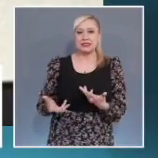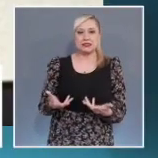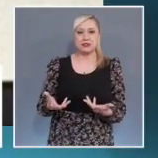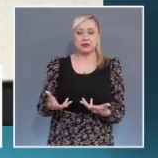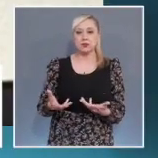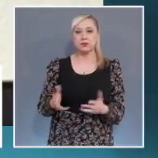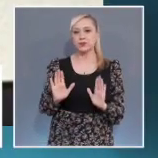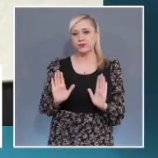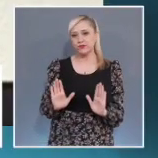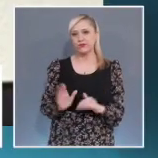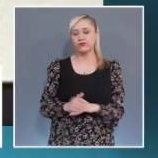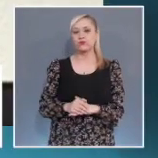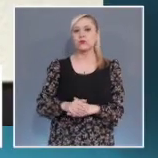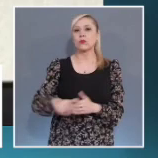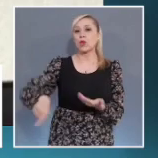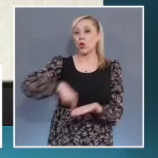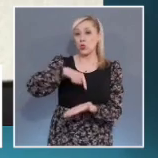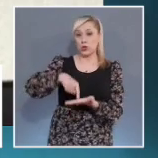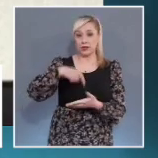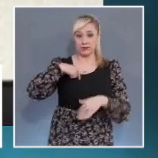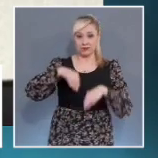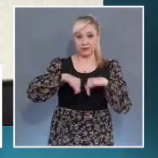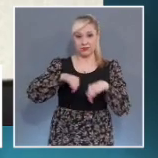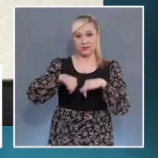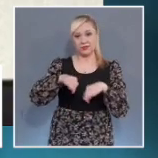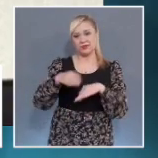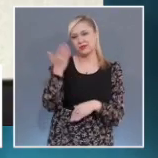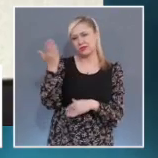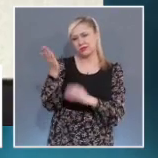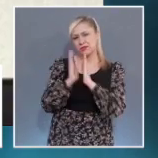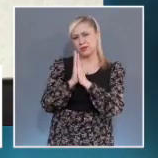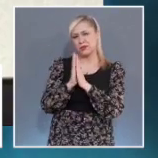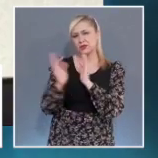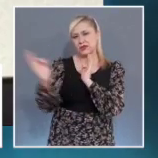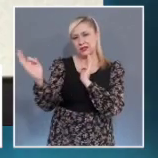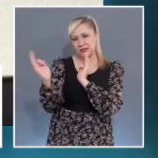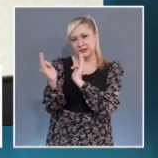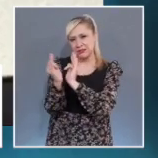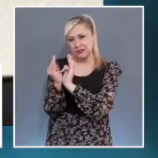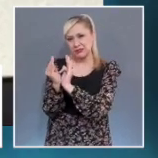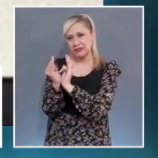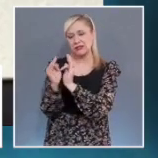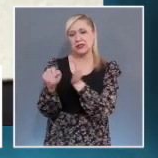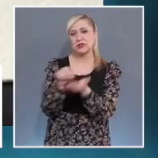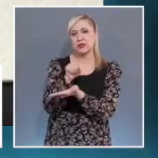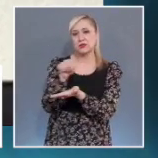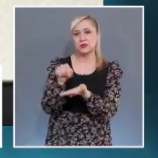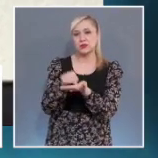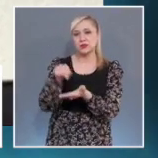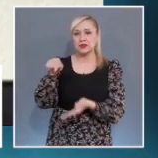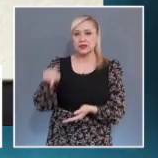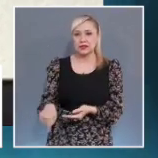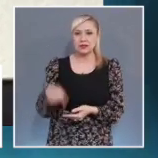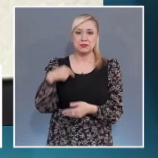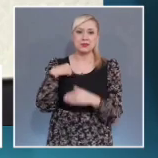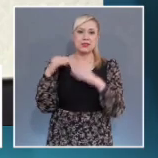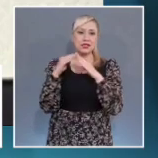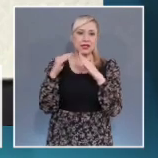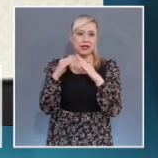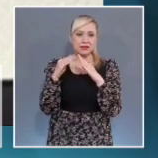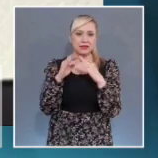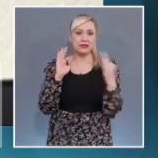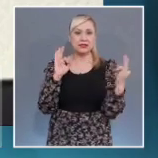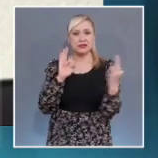sea muy lejano del lugar de residencia o lo que uno haya manifestado en la inscripción,